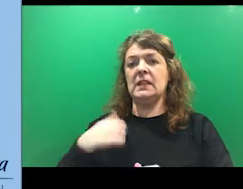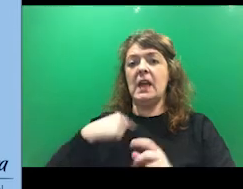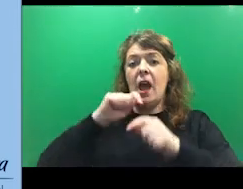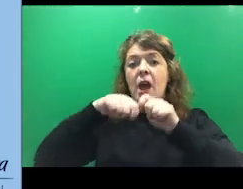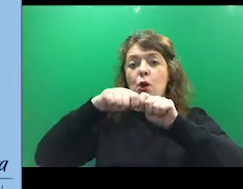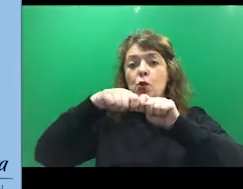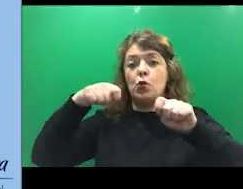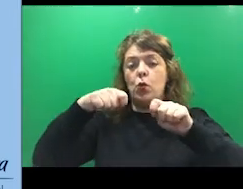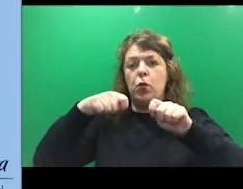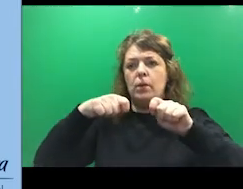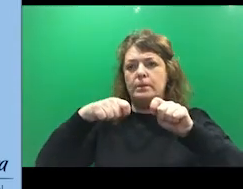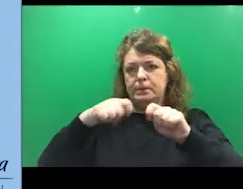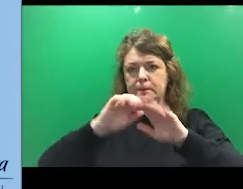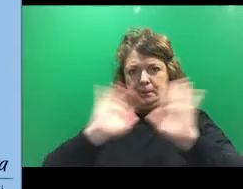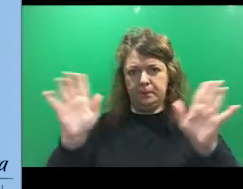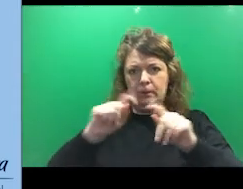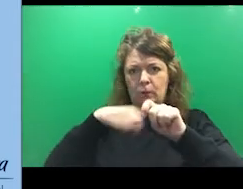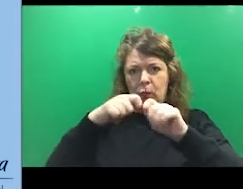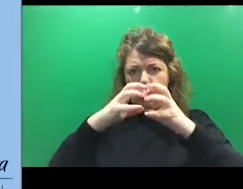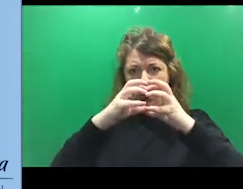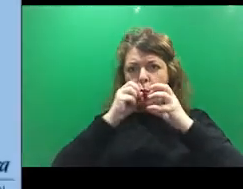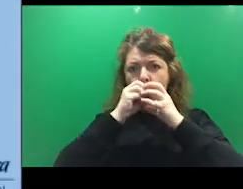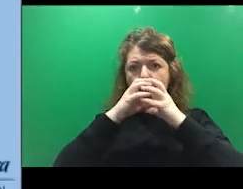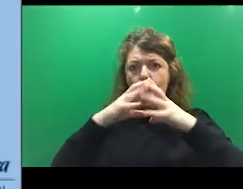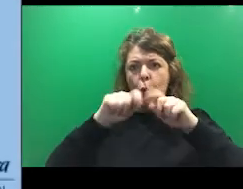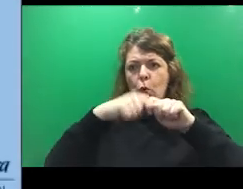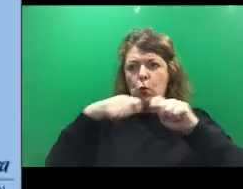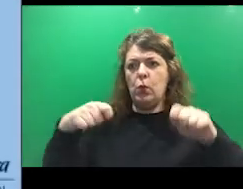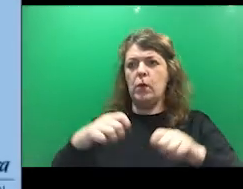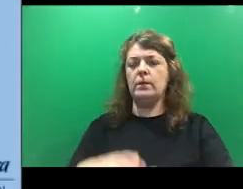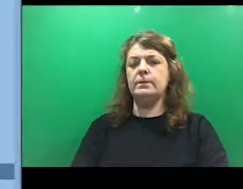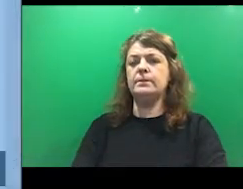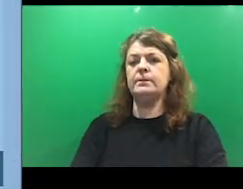Y finalmente le hacemos un nudo para que no se escape.